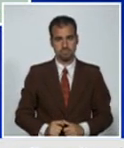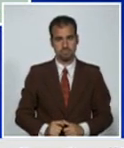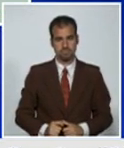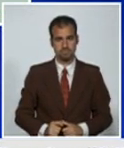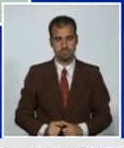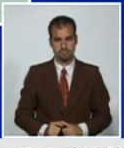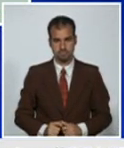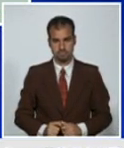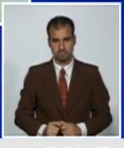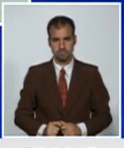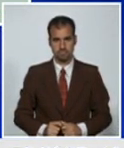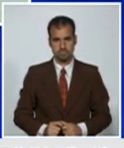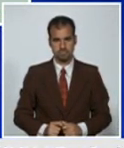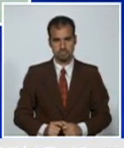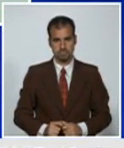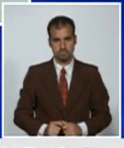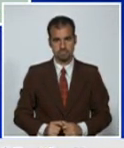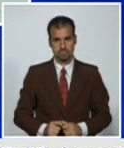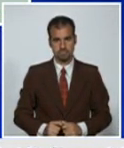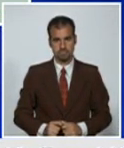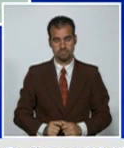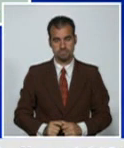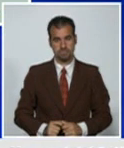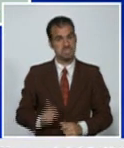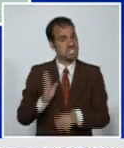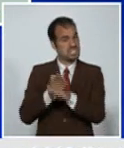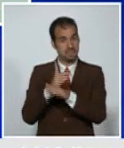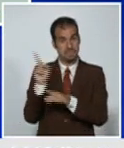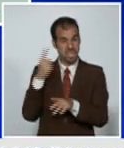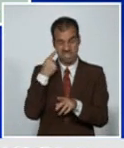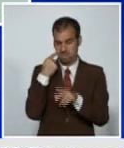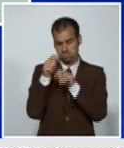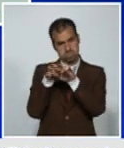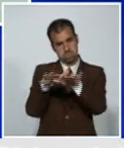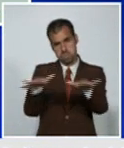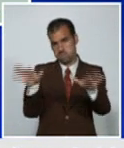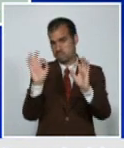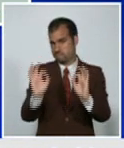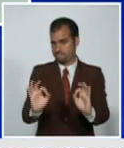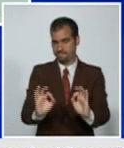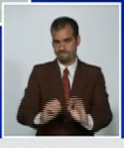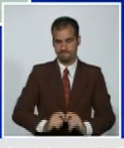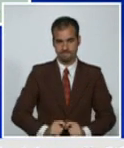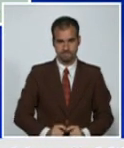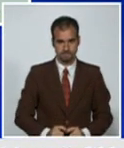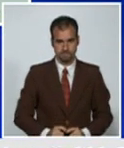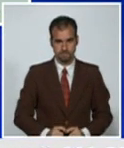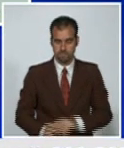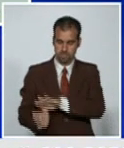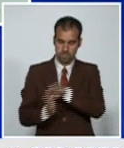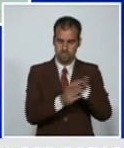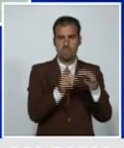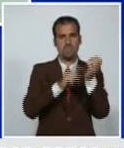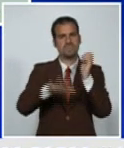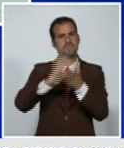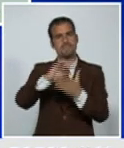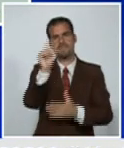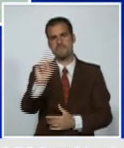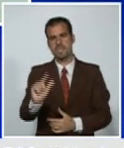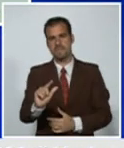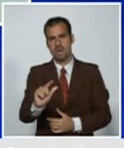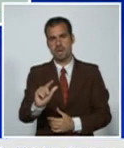traduce la transmisión que existe en estos momentos. Mayabeque, con 10